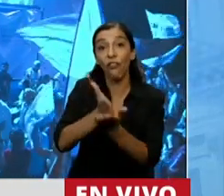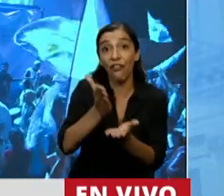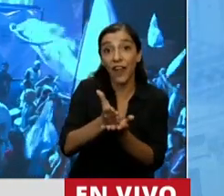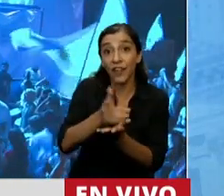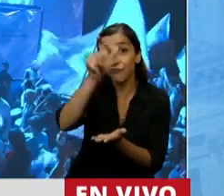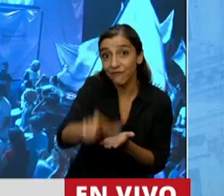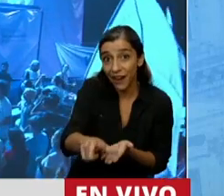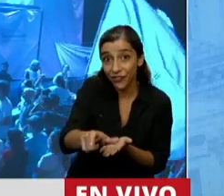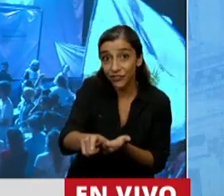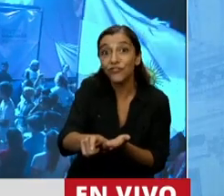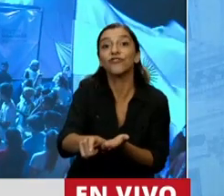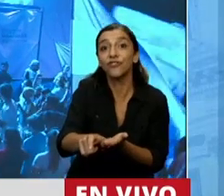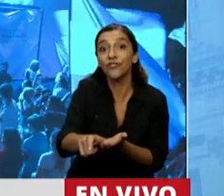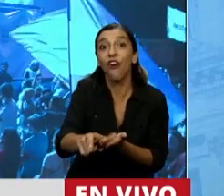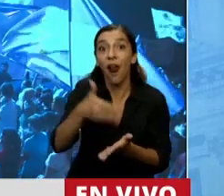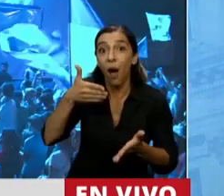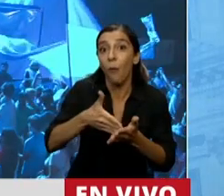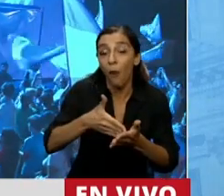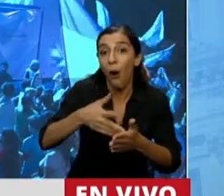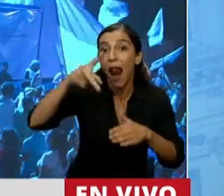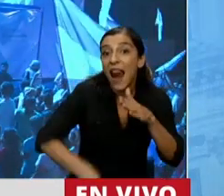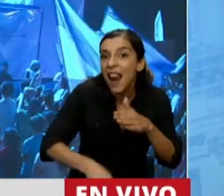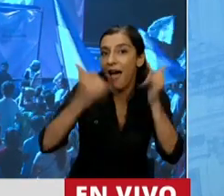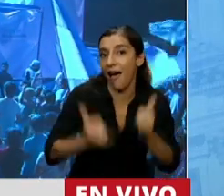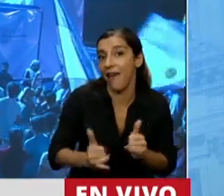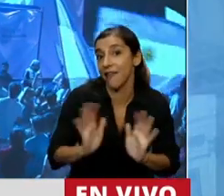otro, como ser la vida de una persona por nacer.